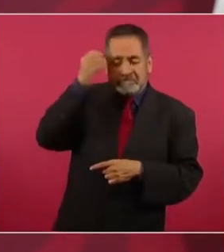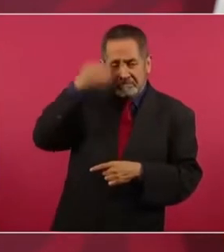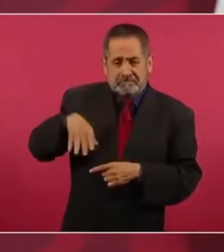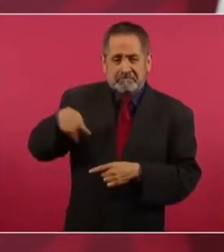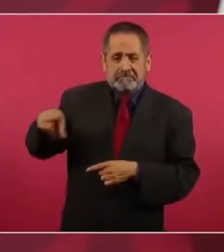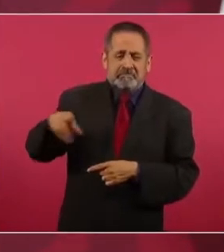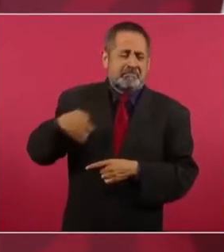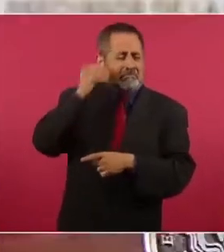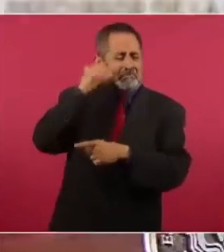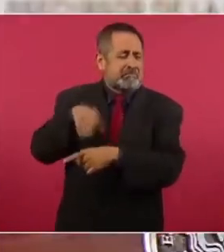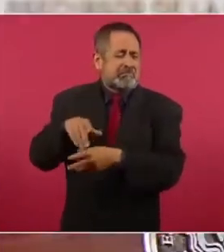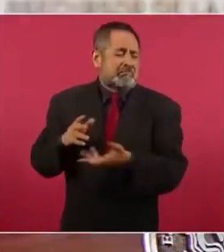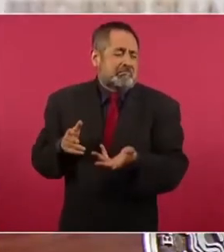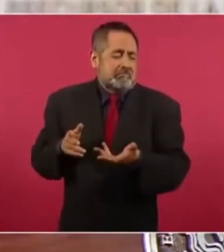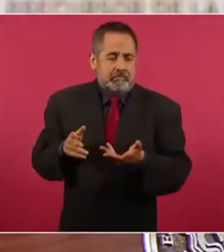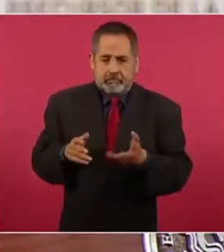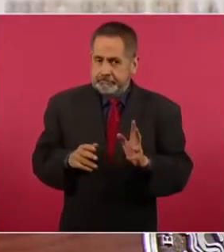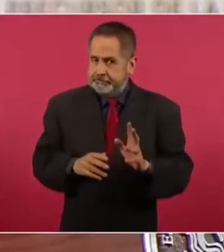el pueblo.